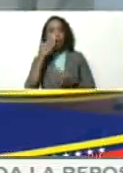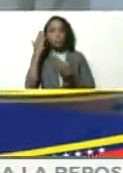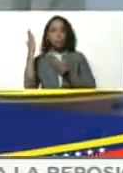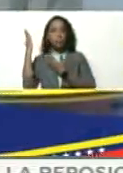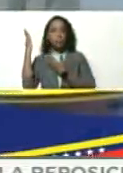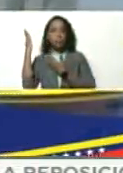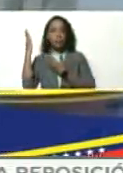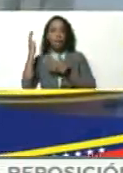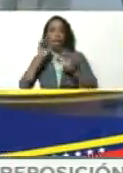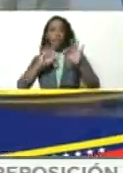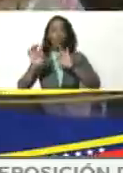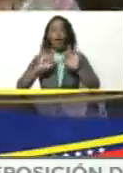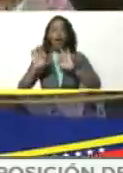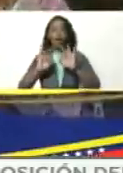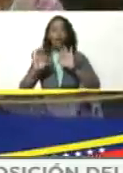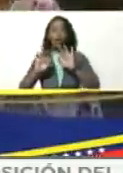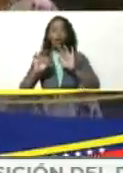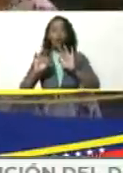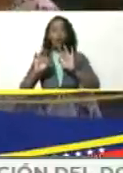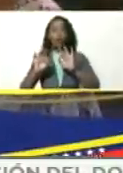La obra teatral